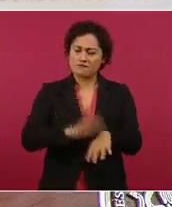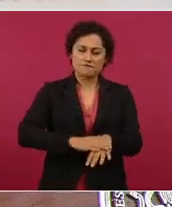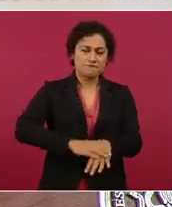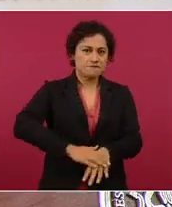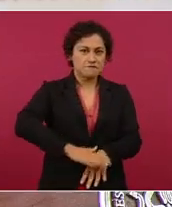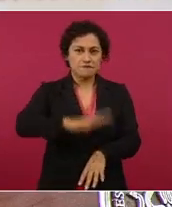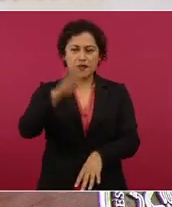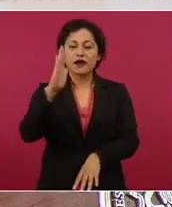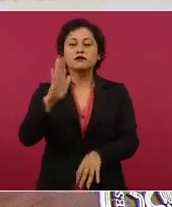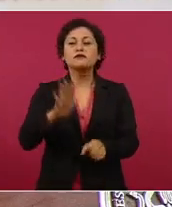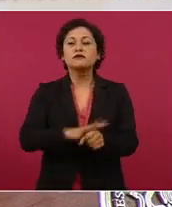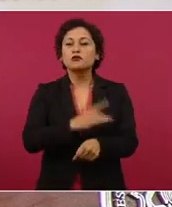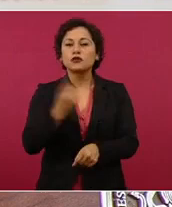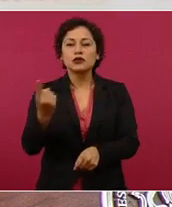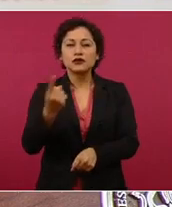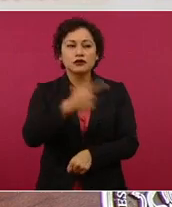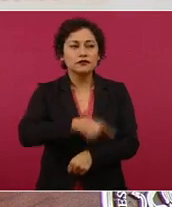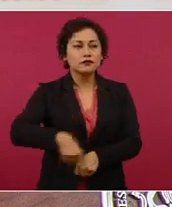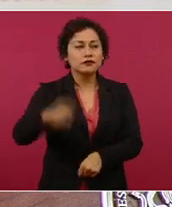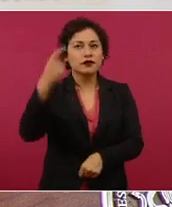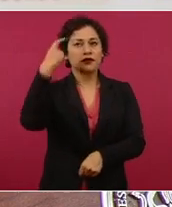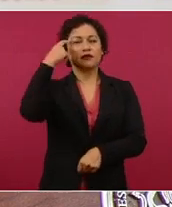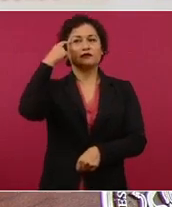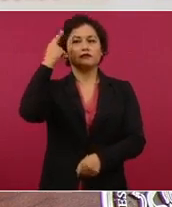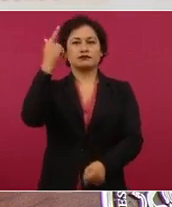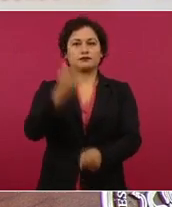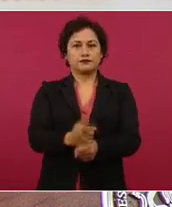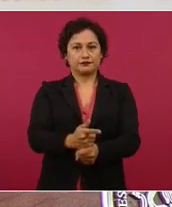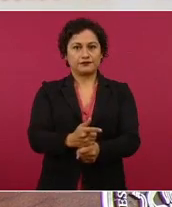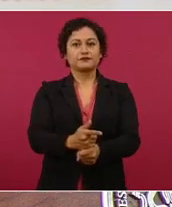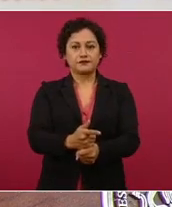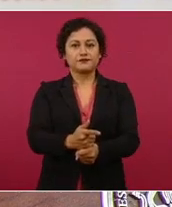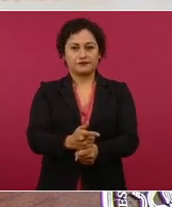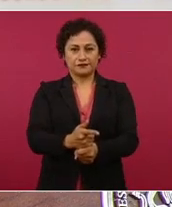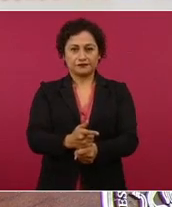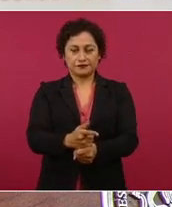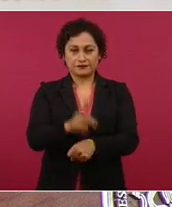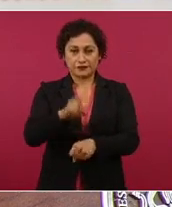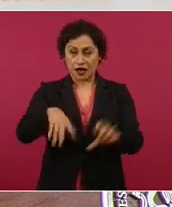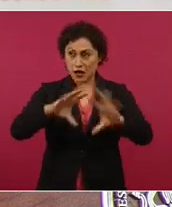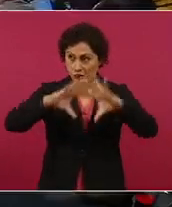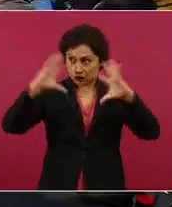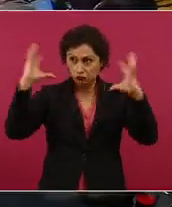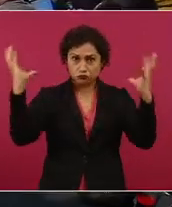Muy consciente. A la vanguardia en el mundo.